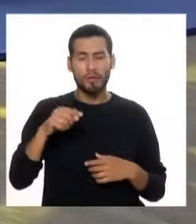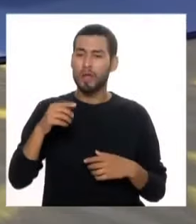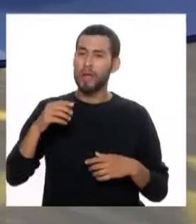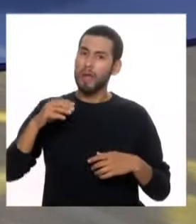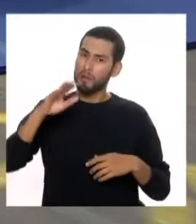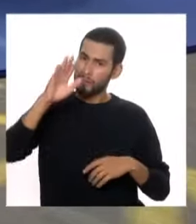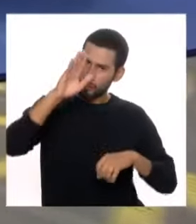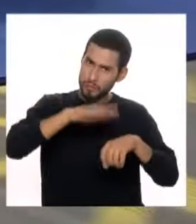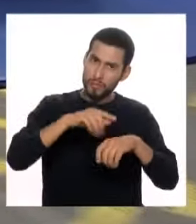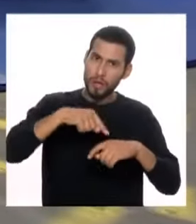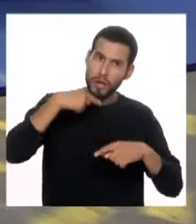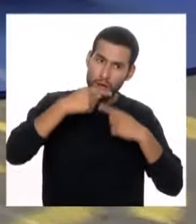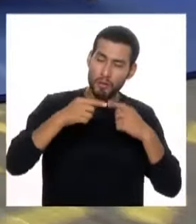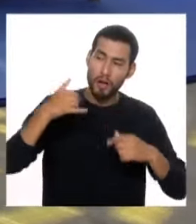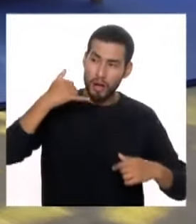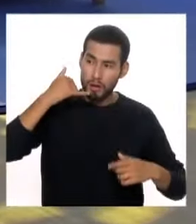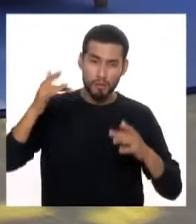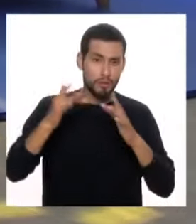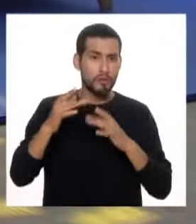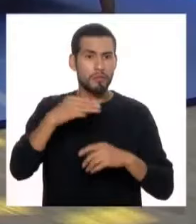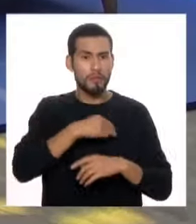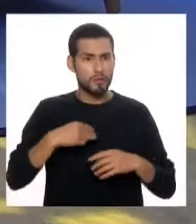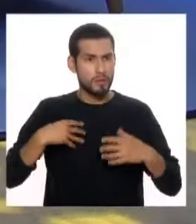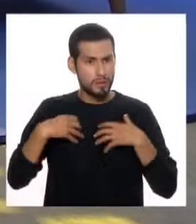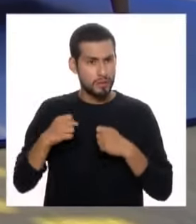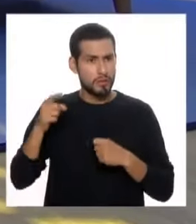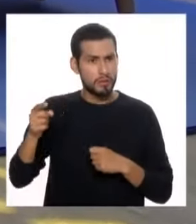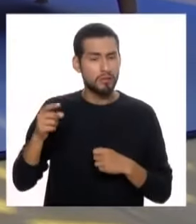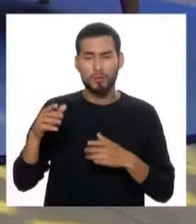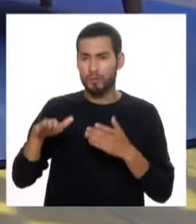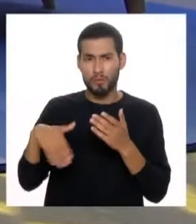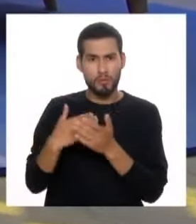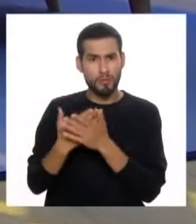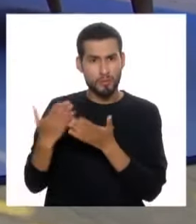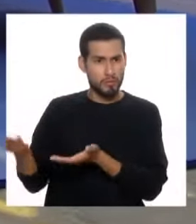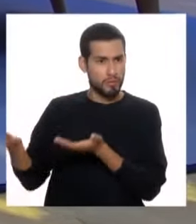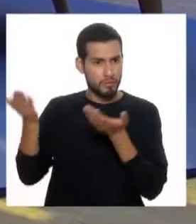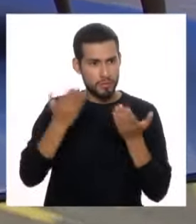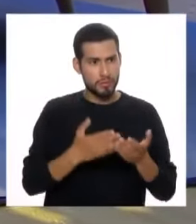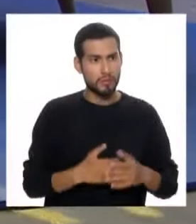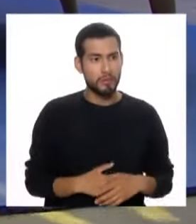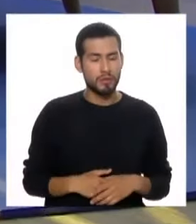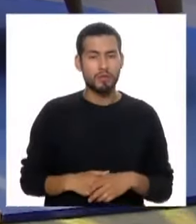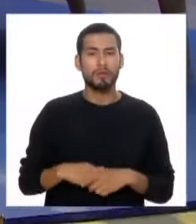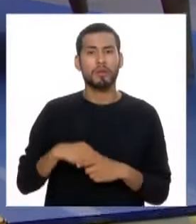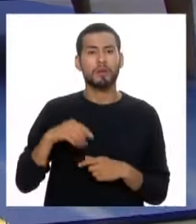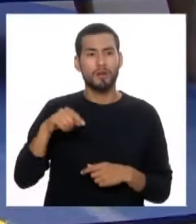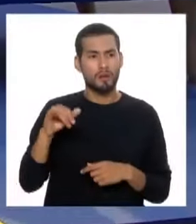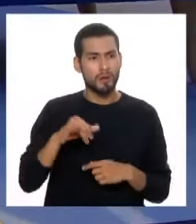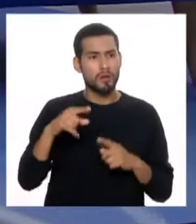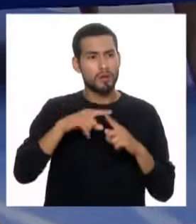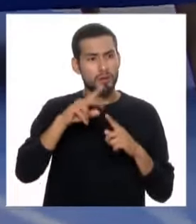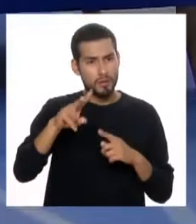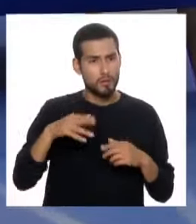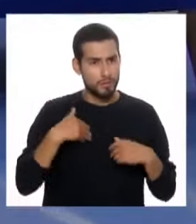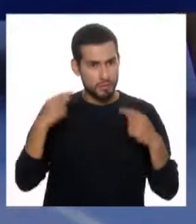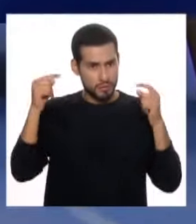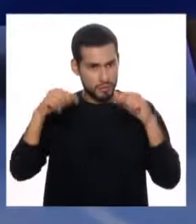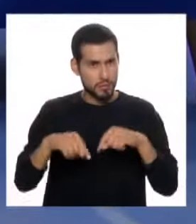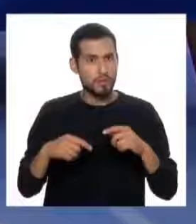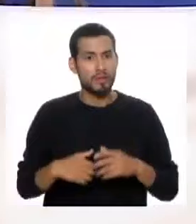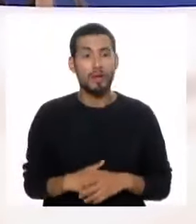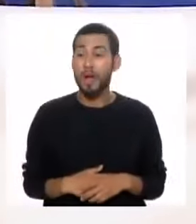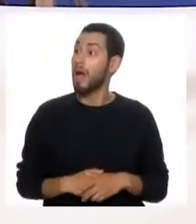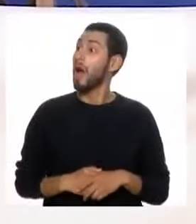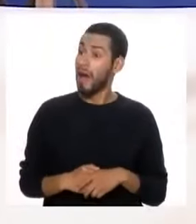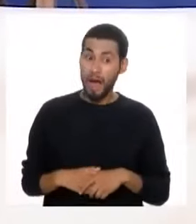llamado y se comunican con el Ministerio de Salud y el Ministerio de Salud lleva todo lo necesario. Hasta los canales de televisión también pueden también, hacer una